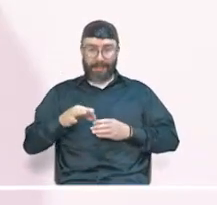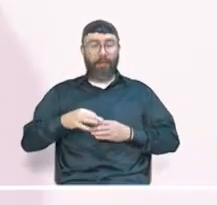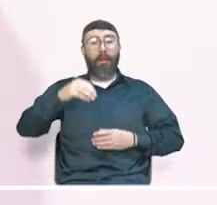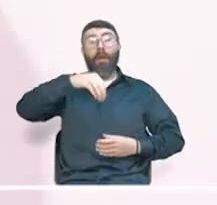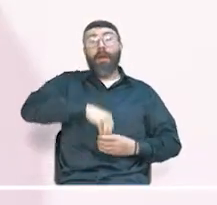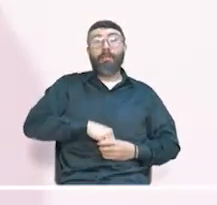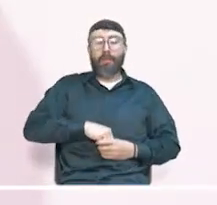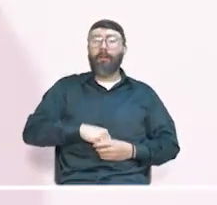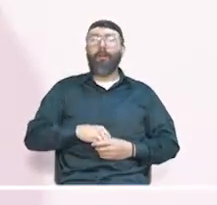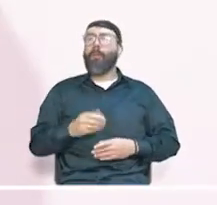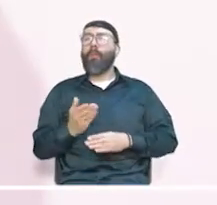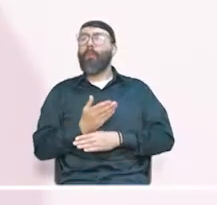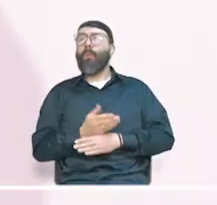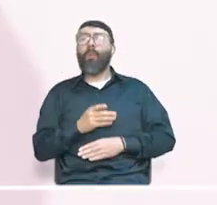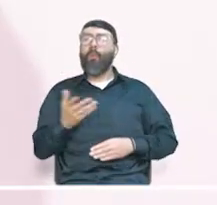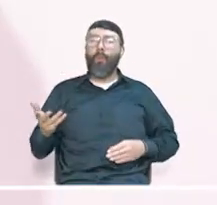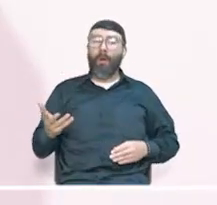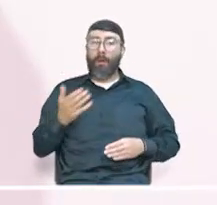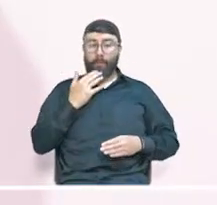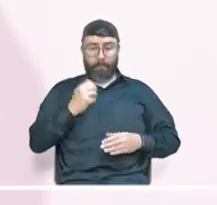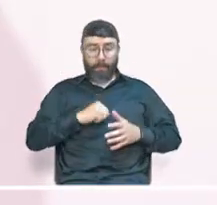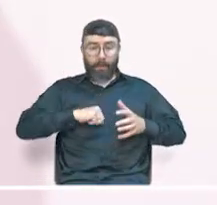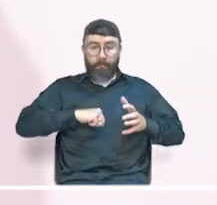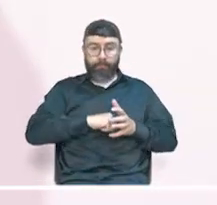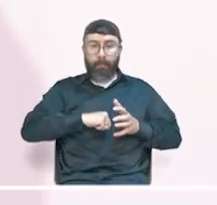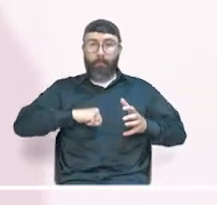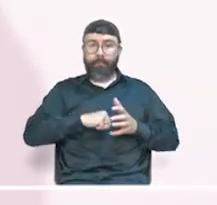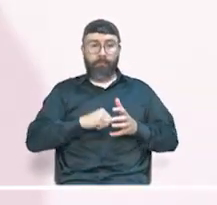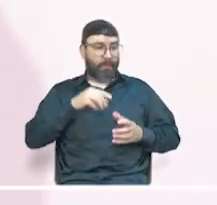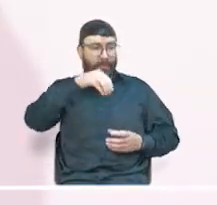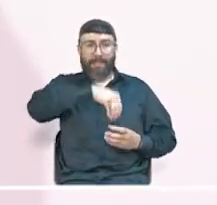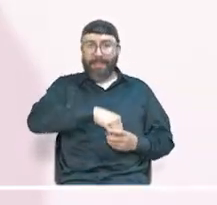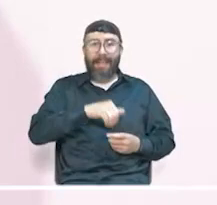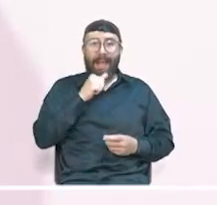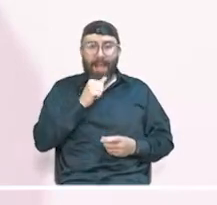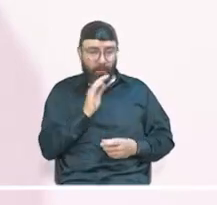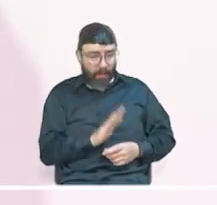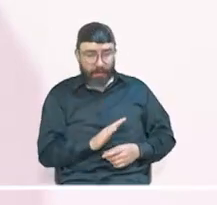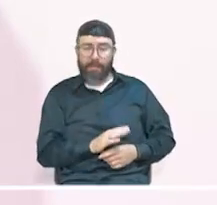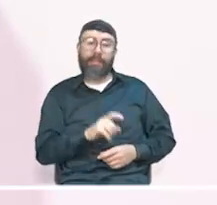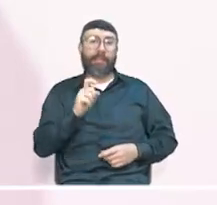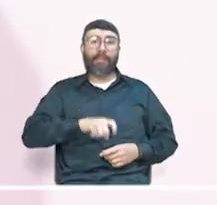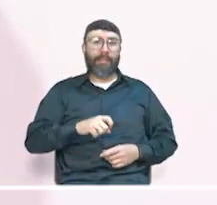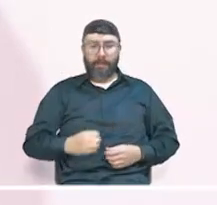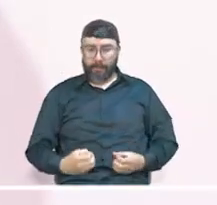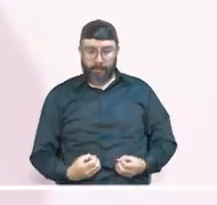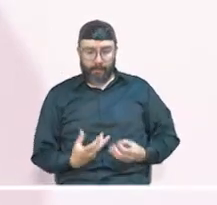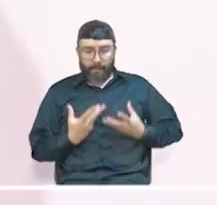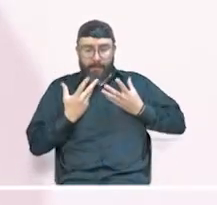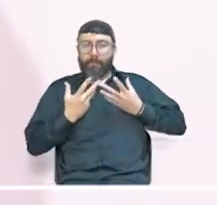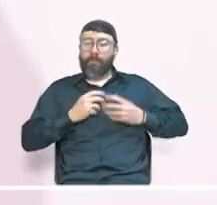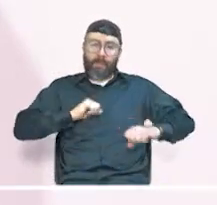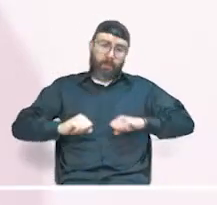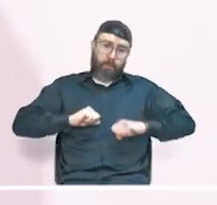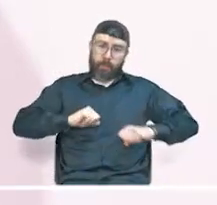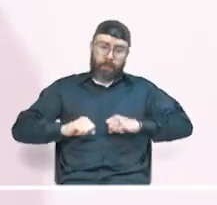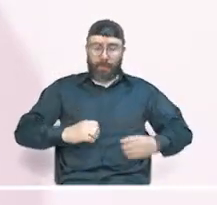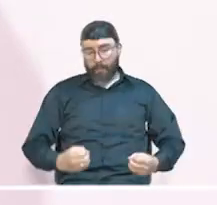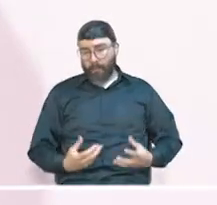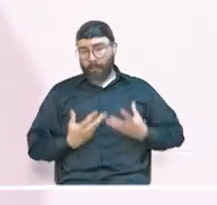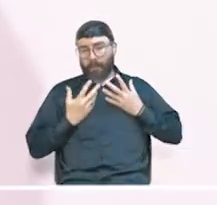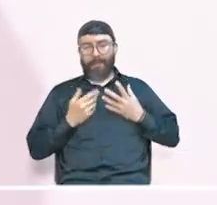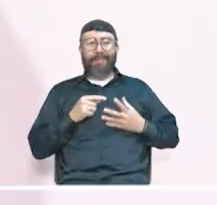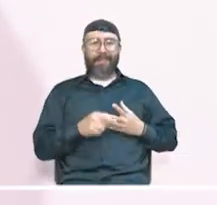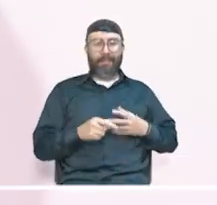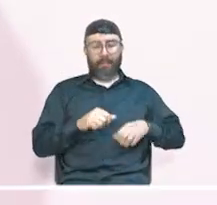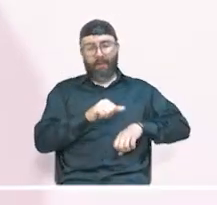caso del cartílago, usted va a tener que sacrificar el agua que necesita para lubricar ciertos tejidos para moverse, y eso hace que ellos se rasguen